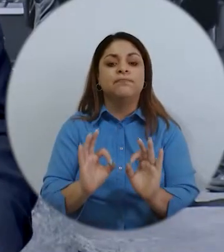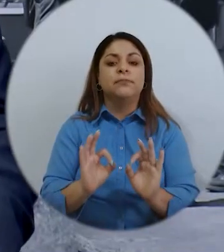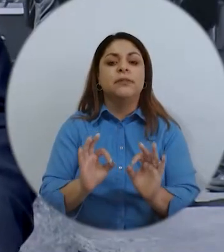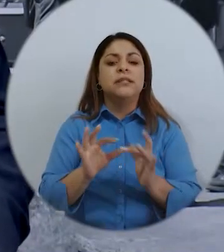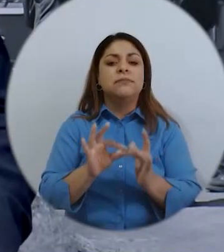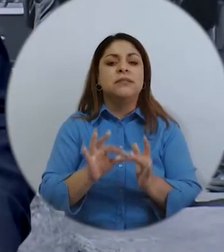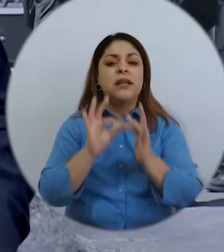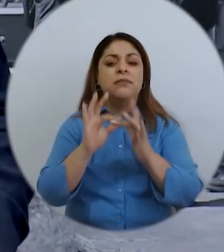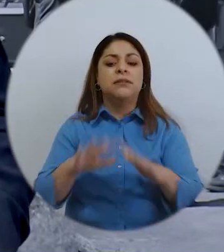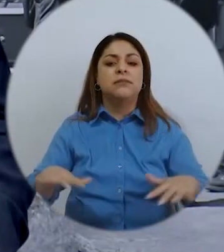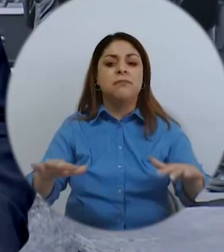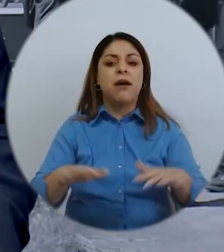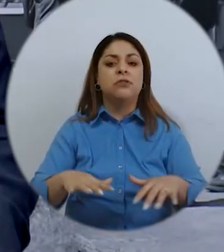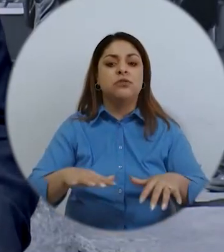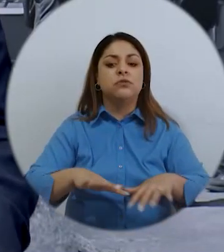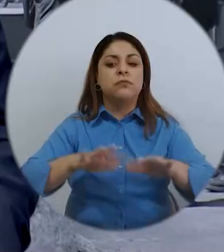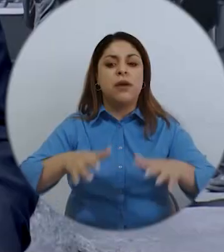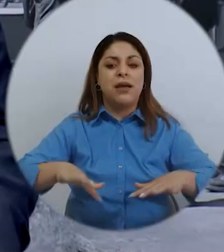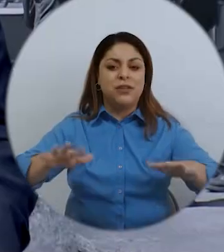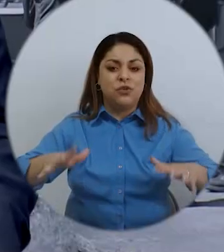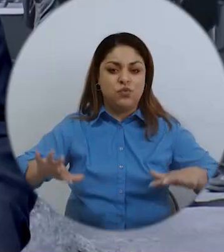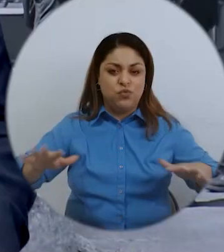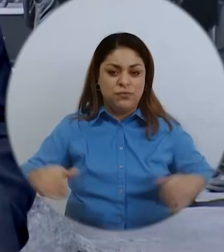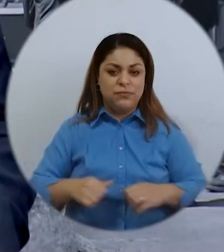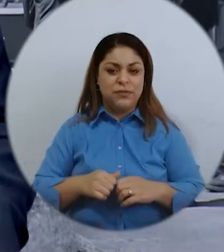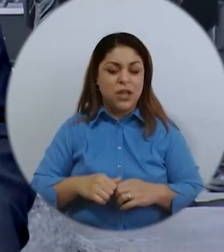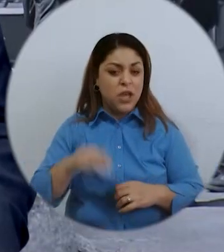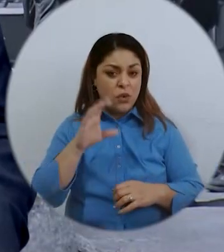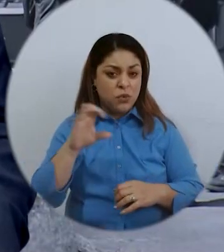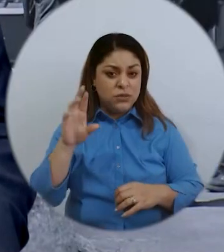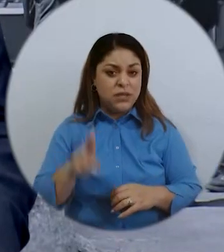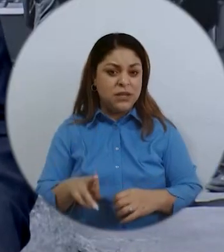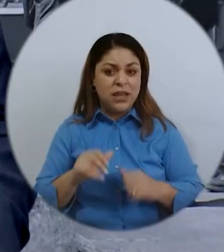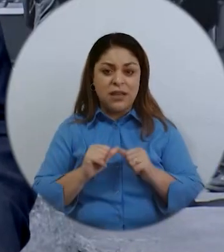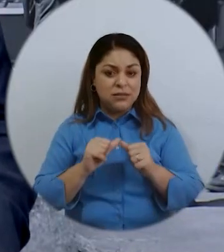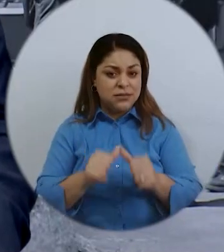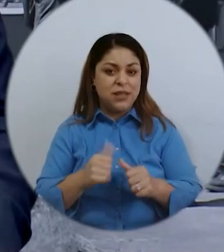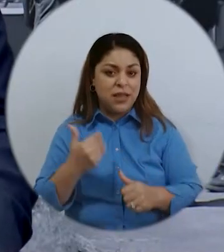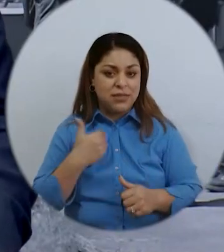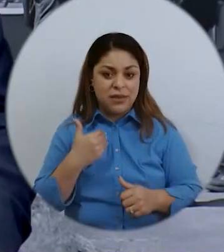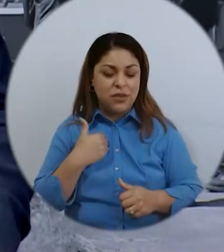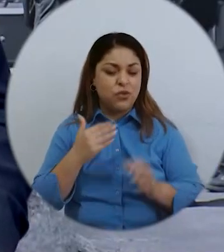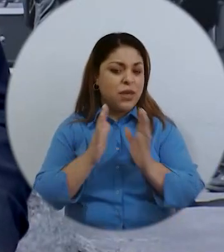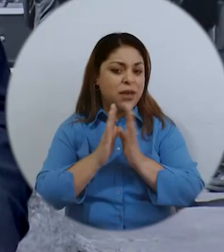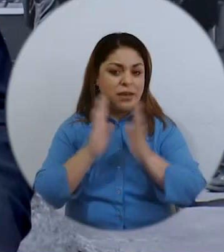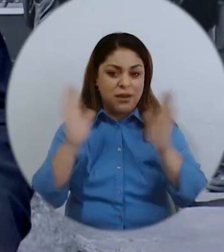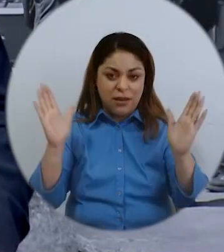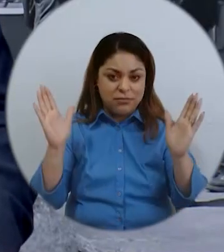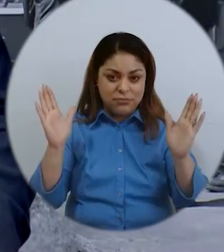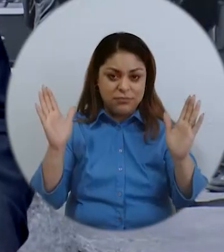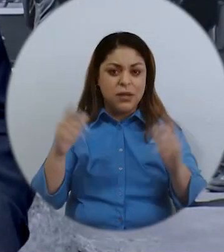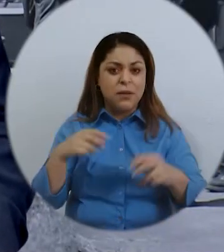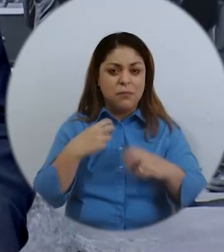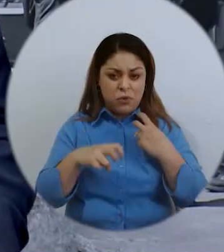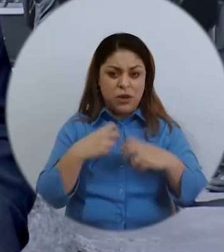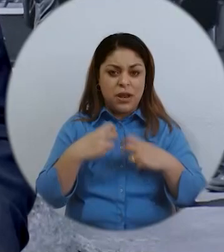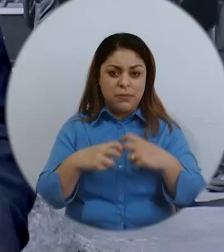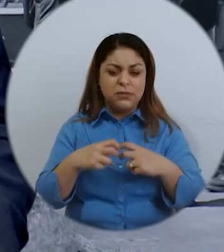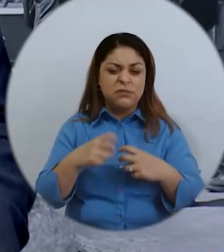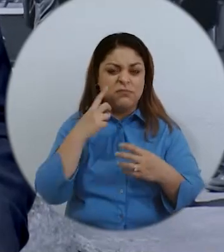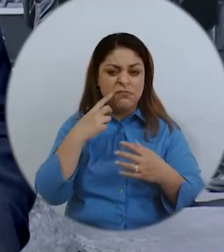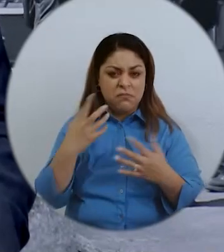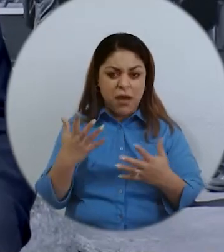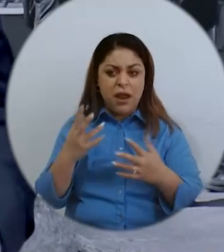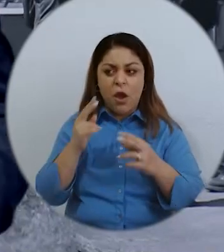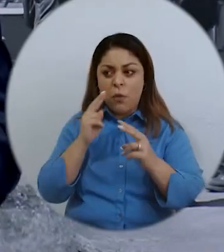sobre todos nuestros espacios marinos. Costa Rica sigue teniendo, yo creo que en general el planeta sigue teniendo